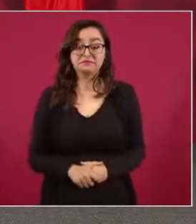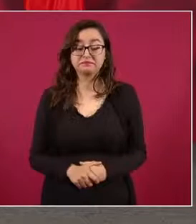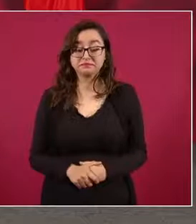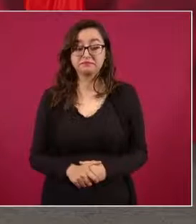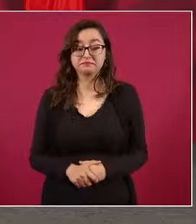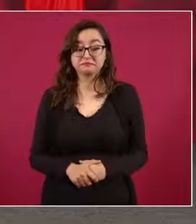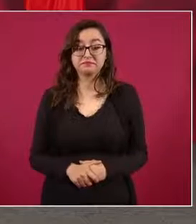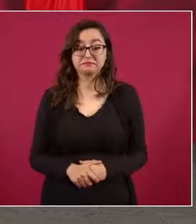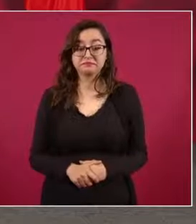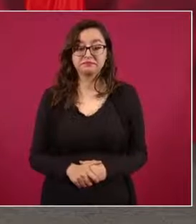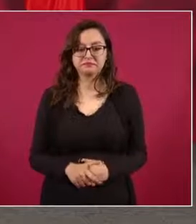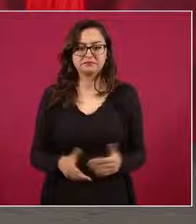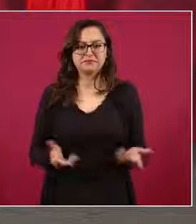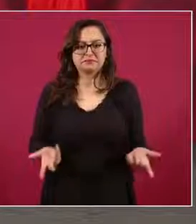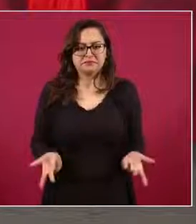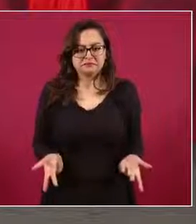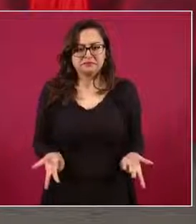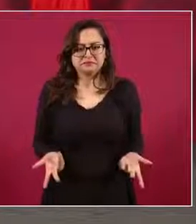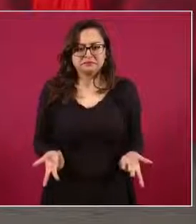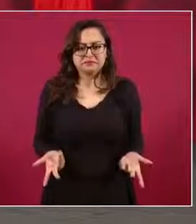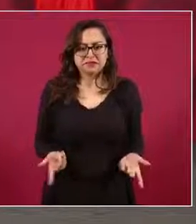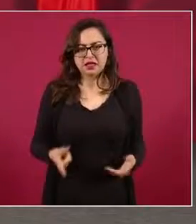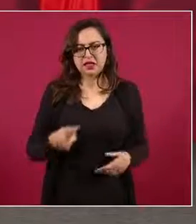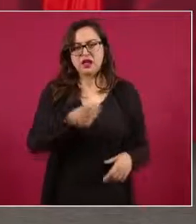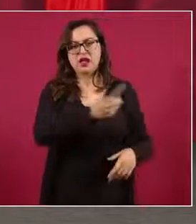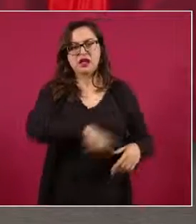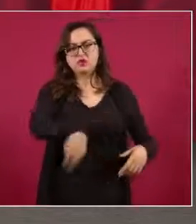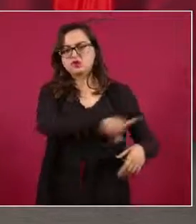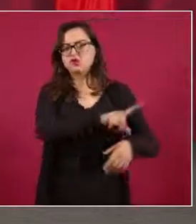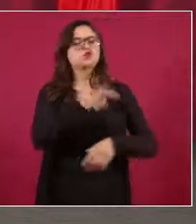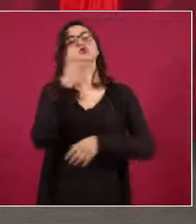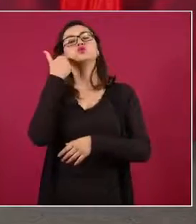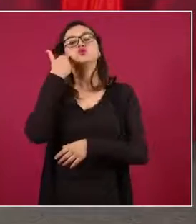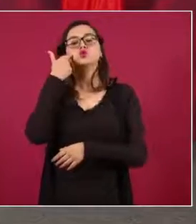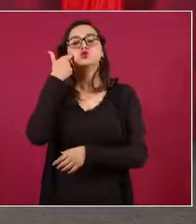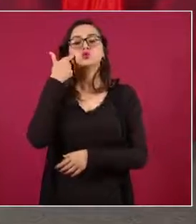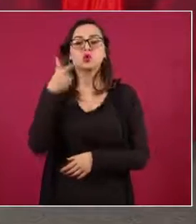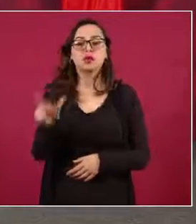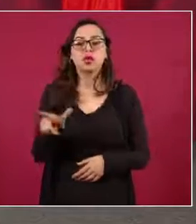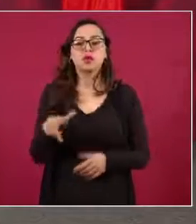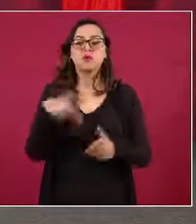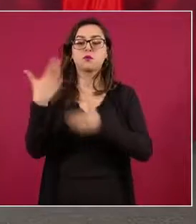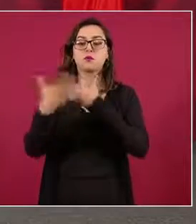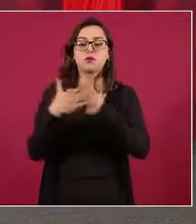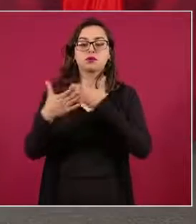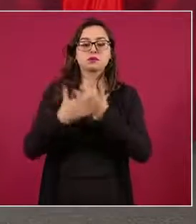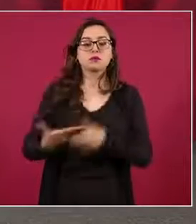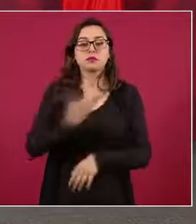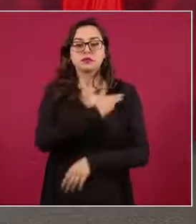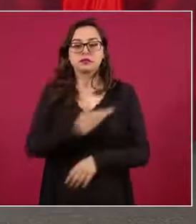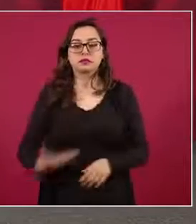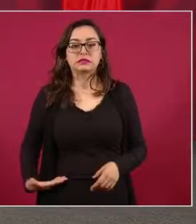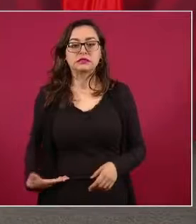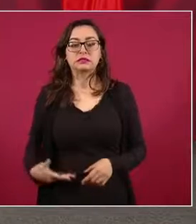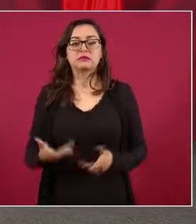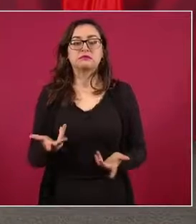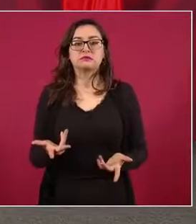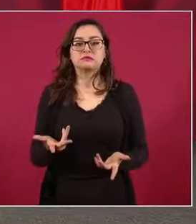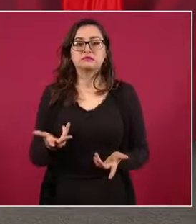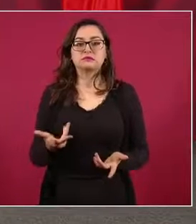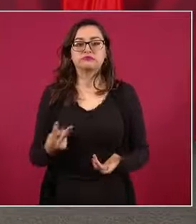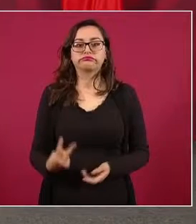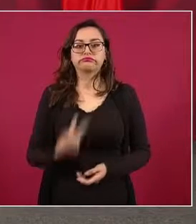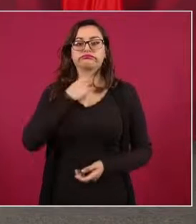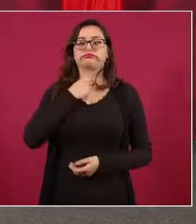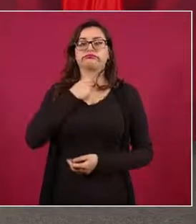O sea, que el presidente, sea quien sea, esté